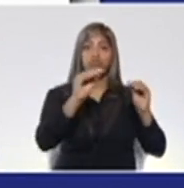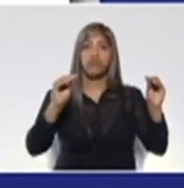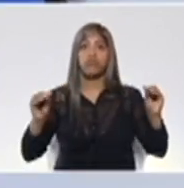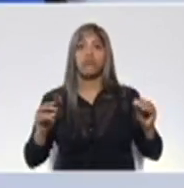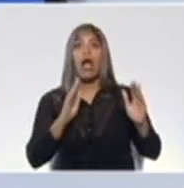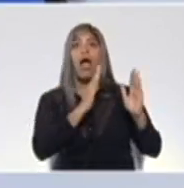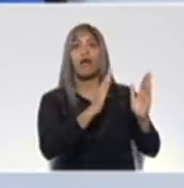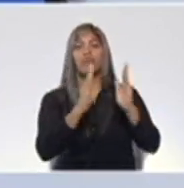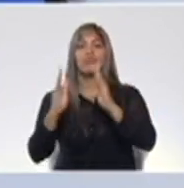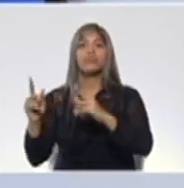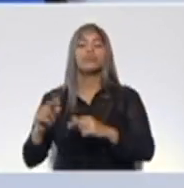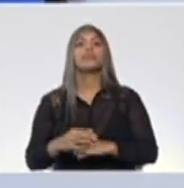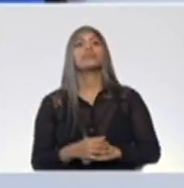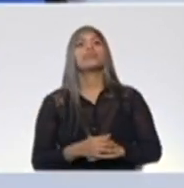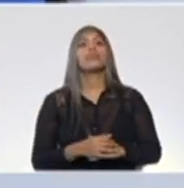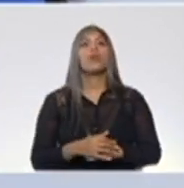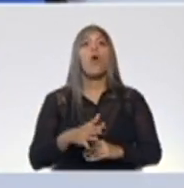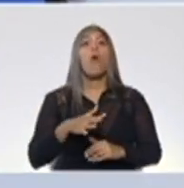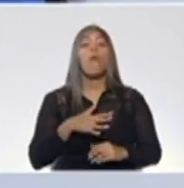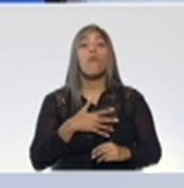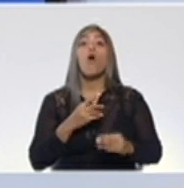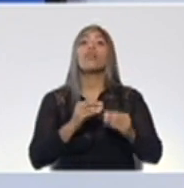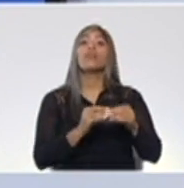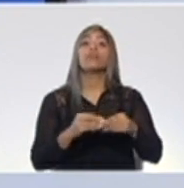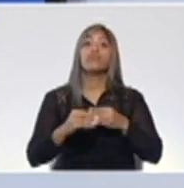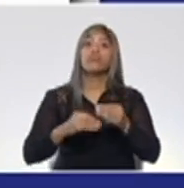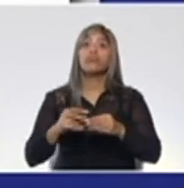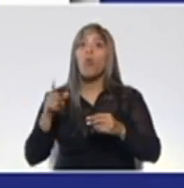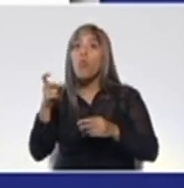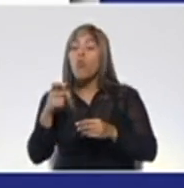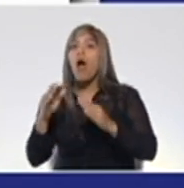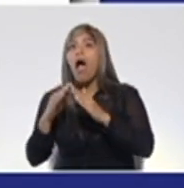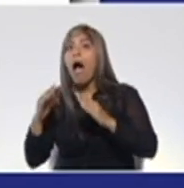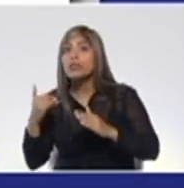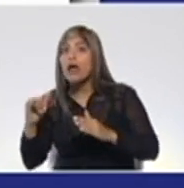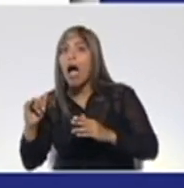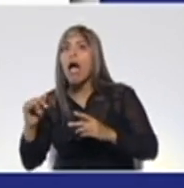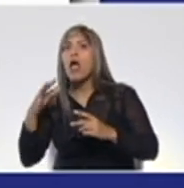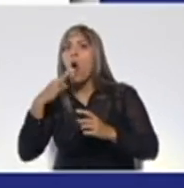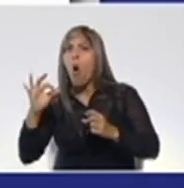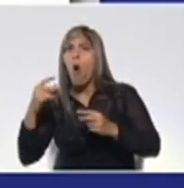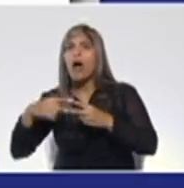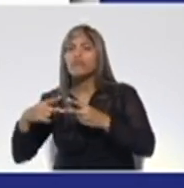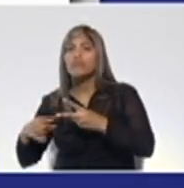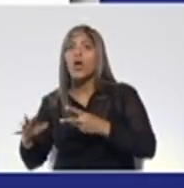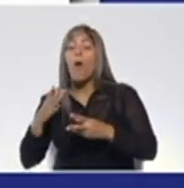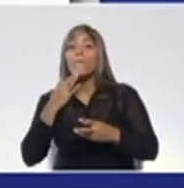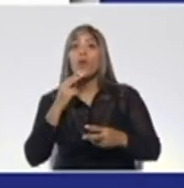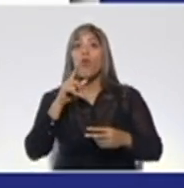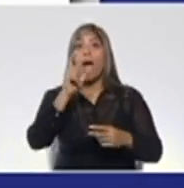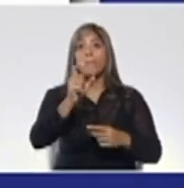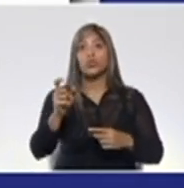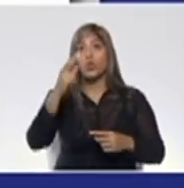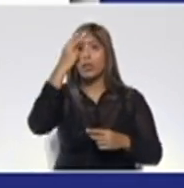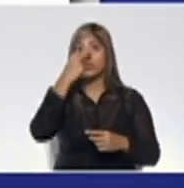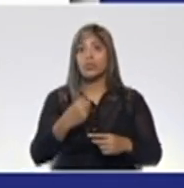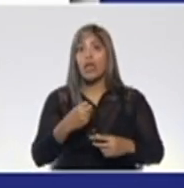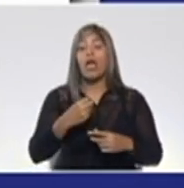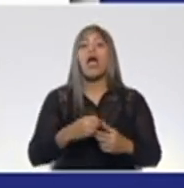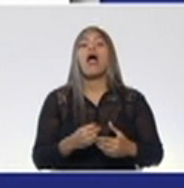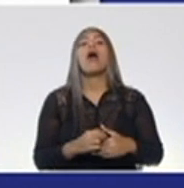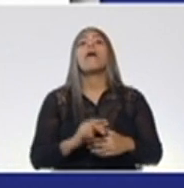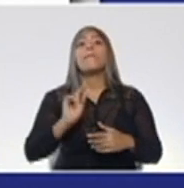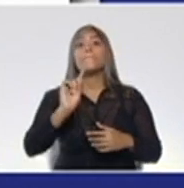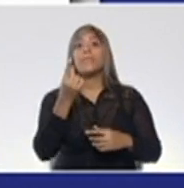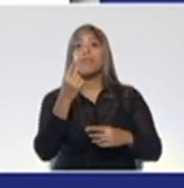columnas. Podemos elaborarlo con los materiales disponibles en el hogar. Para los estudiantes con deficiencias visuales, es importante